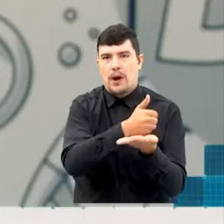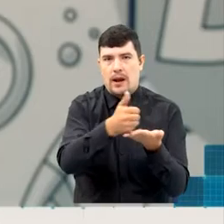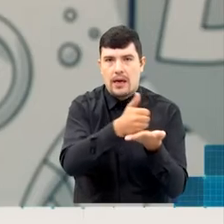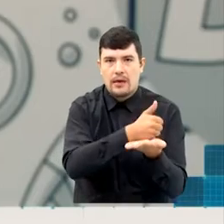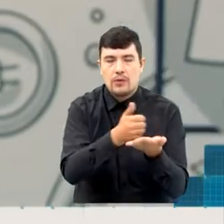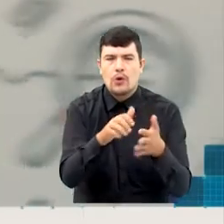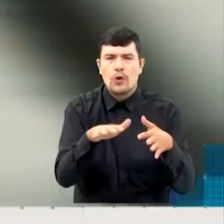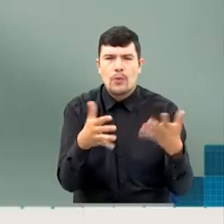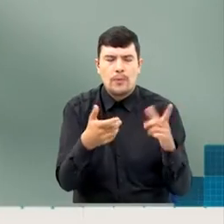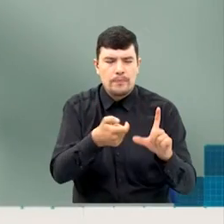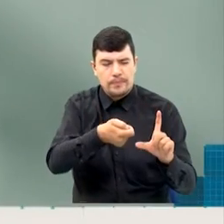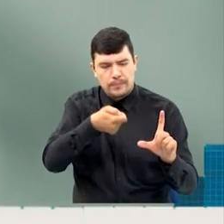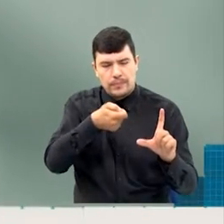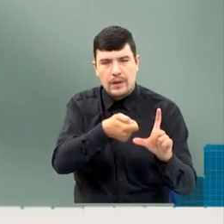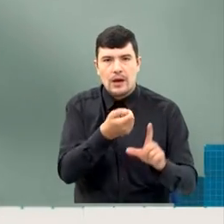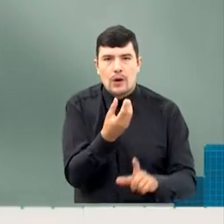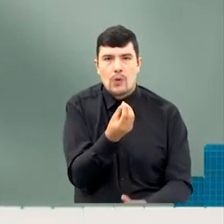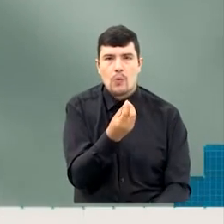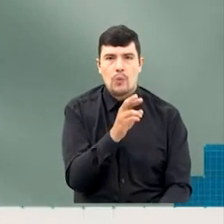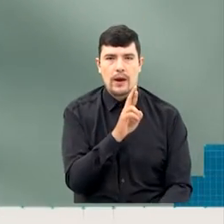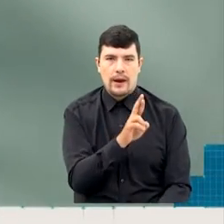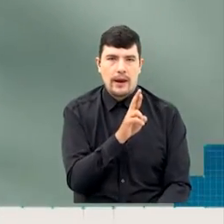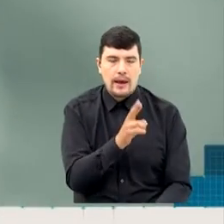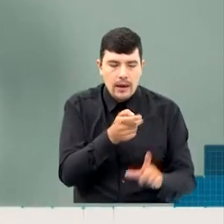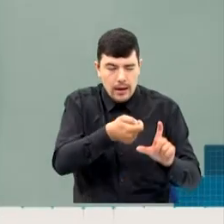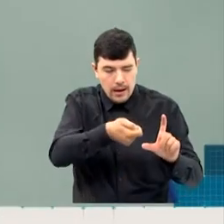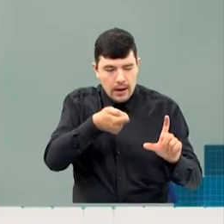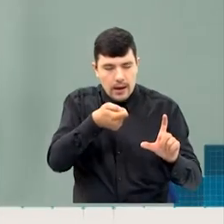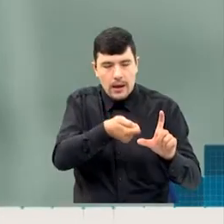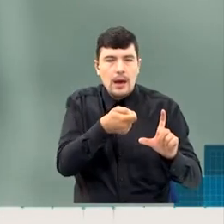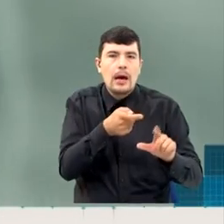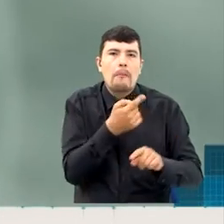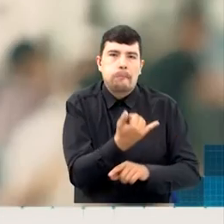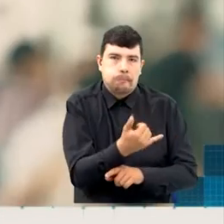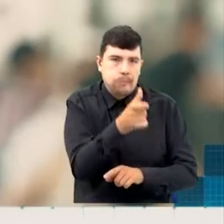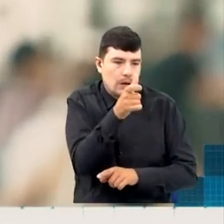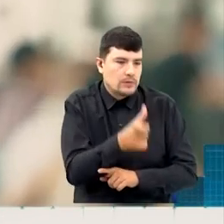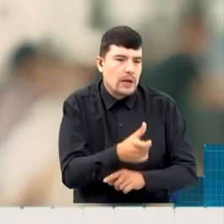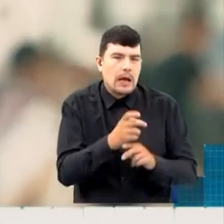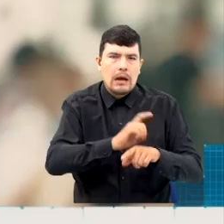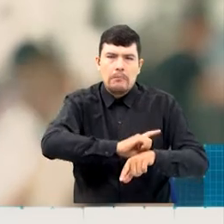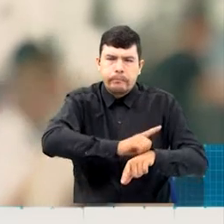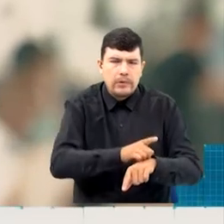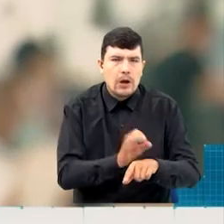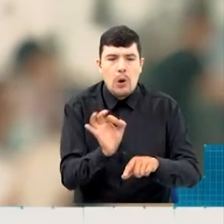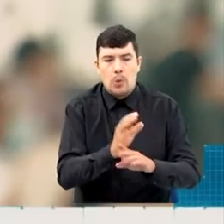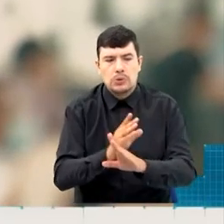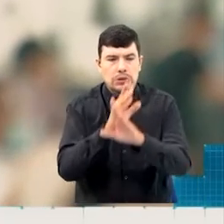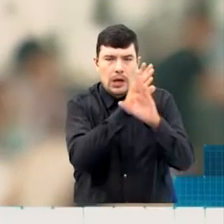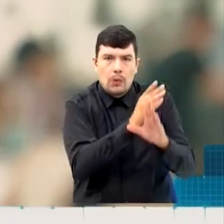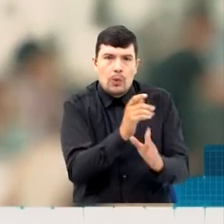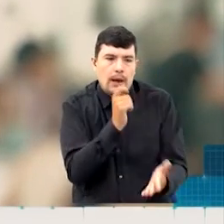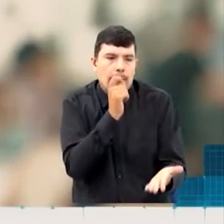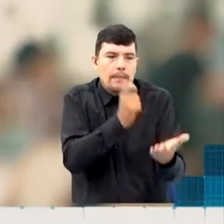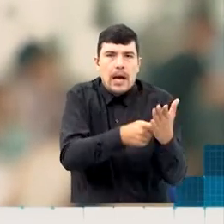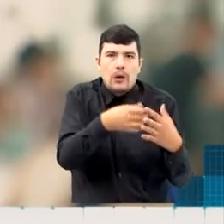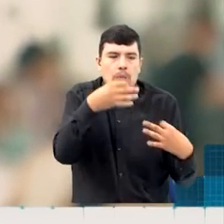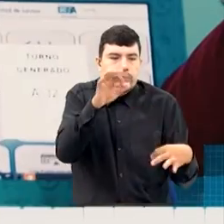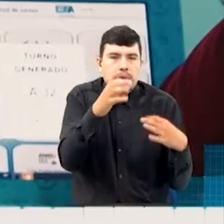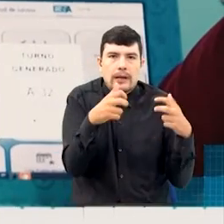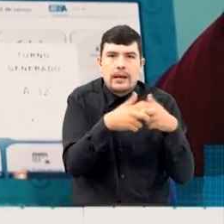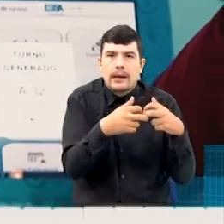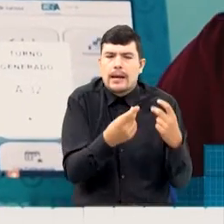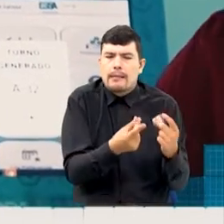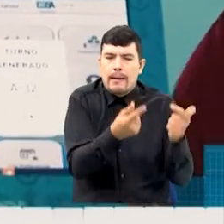de códigos QR escaneándolos en el datáfono, y el usuario permite de una forma rápida y segura hacer esa transacción en todas